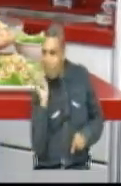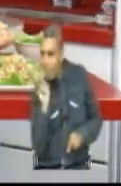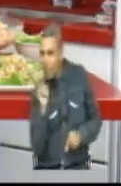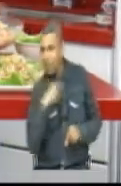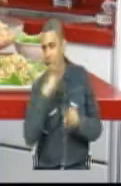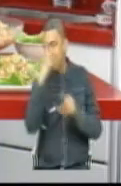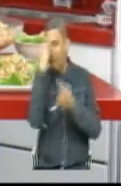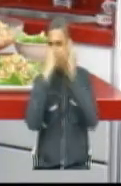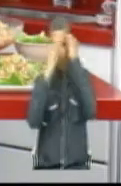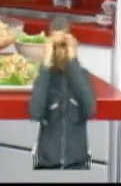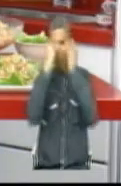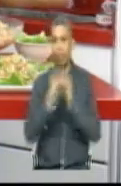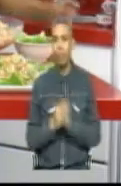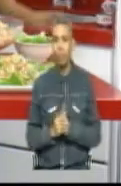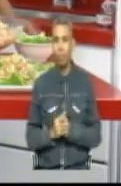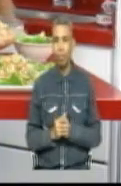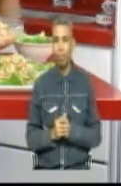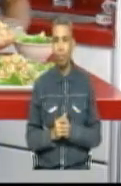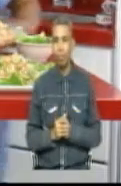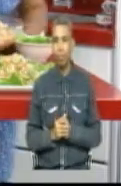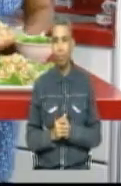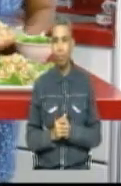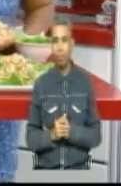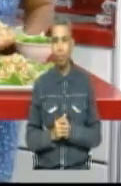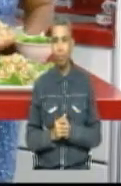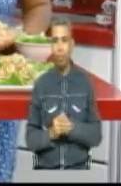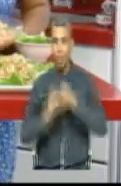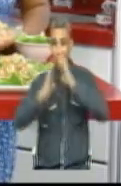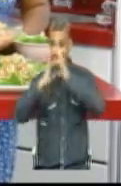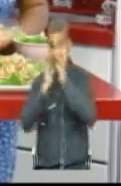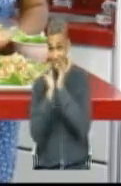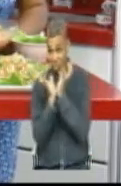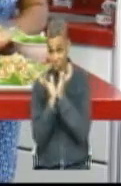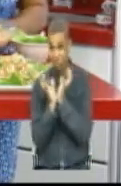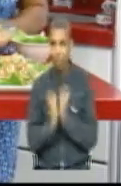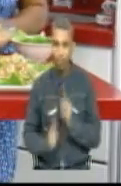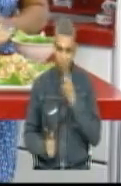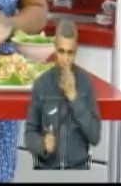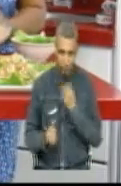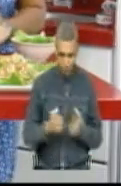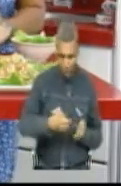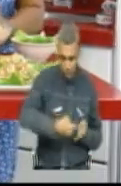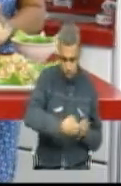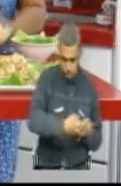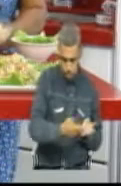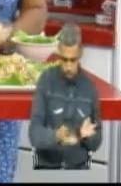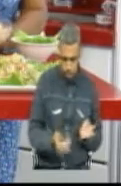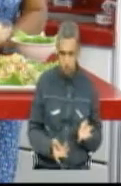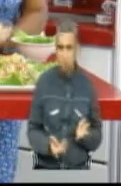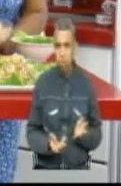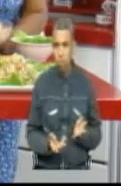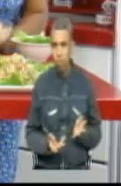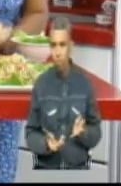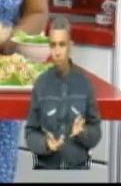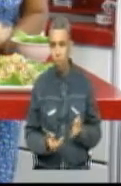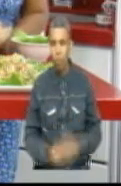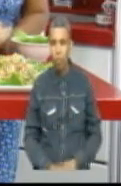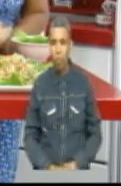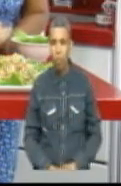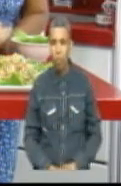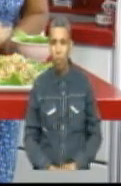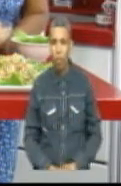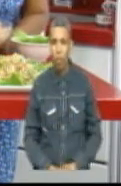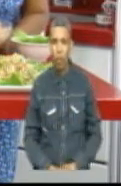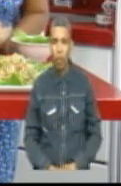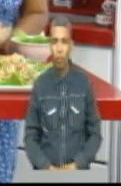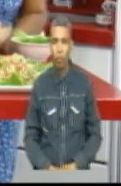lo cubrí con la con la lechuga aunque esto que acaba de sacar es un platillo o sea